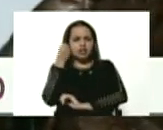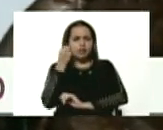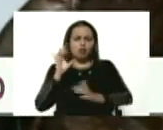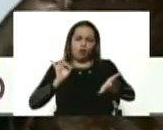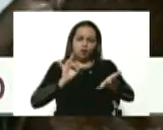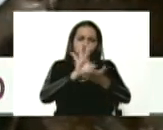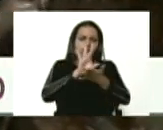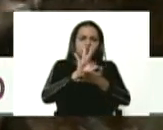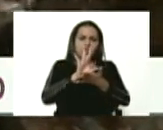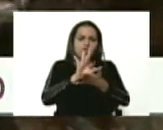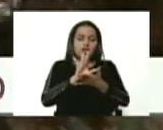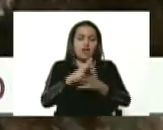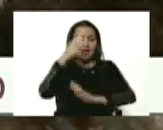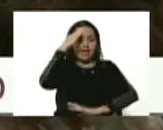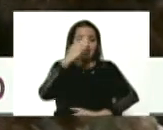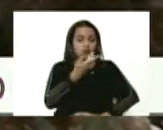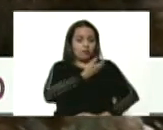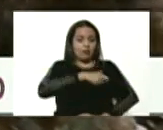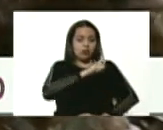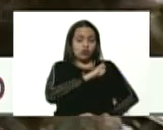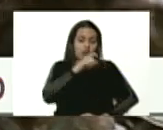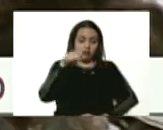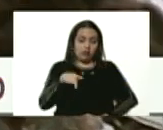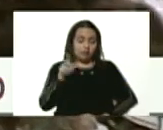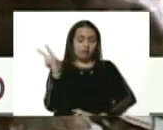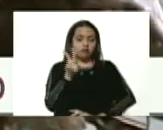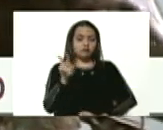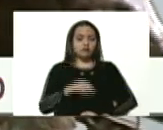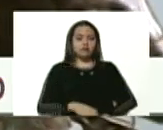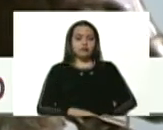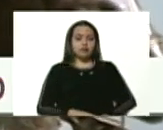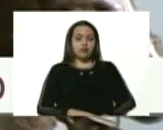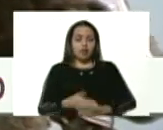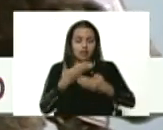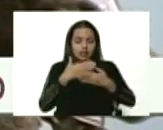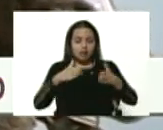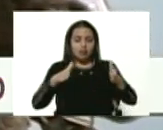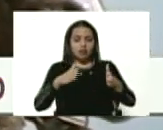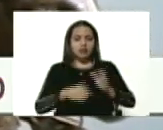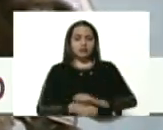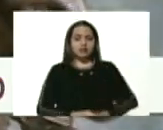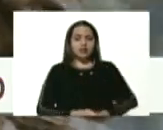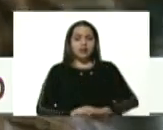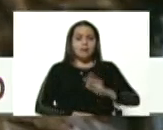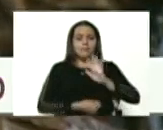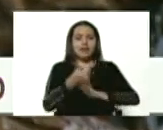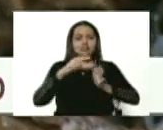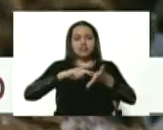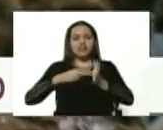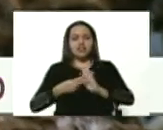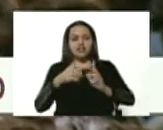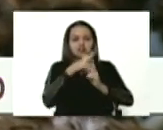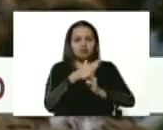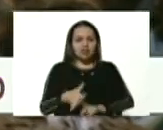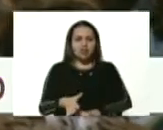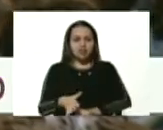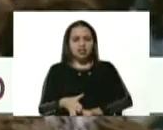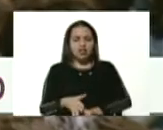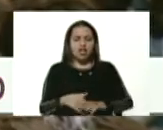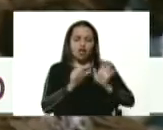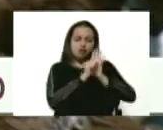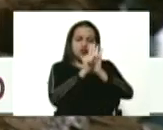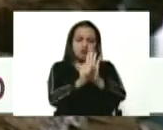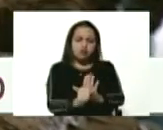al ejército realista de nuestro suelo sagrado. La puerta, más allá de significar la derrota, es un ícono que nos